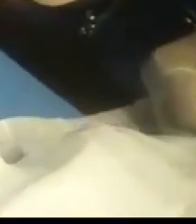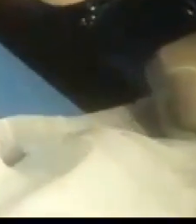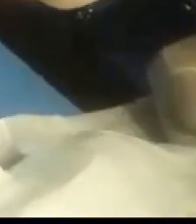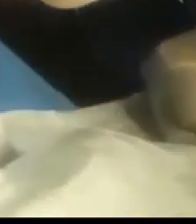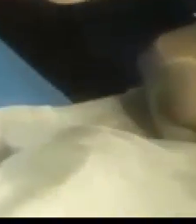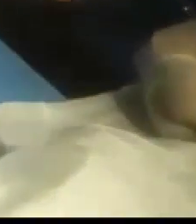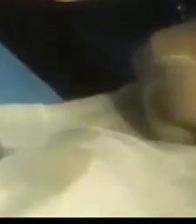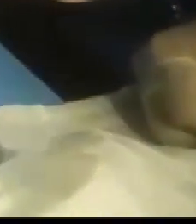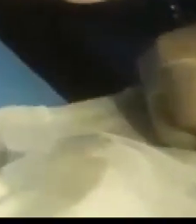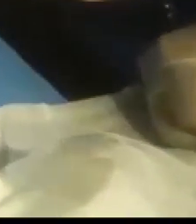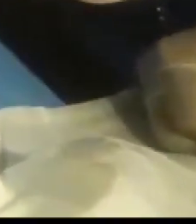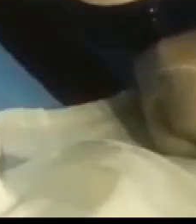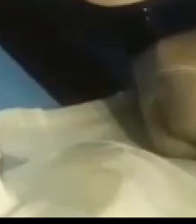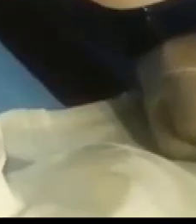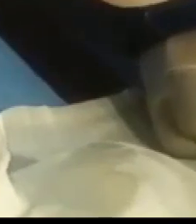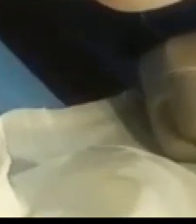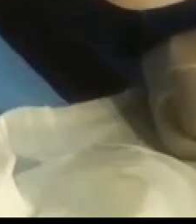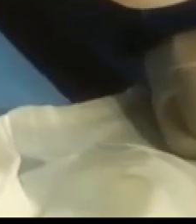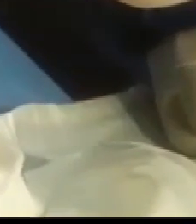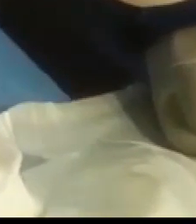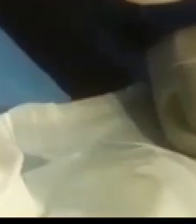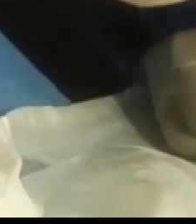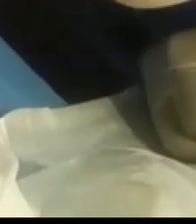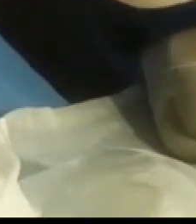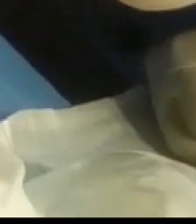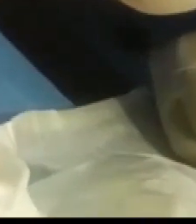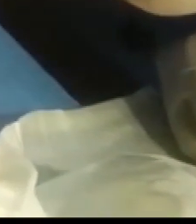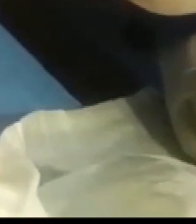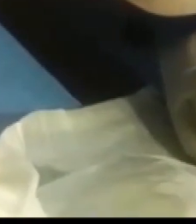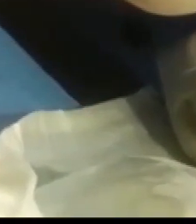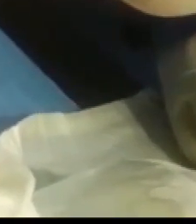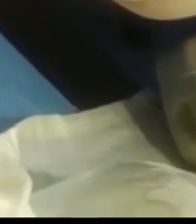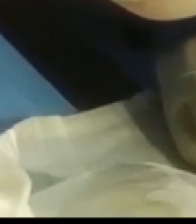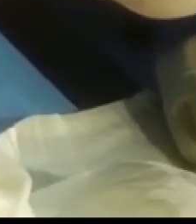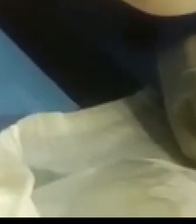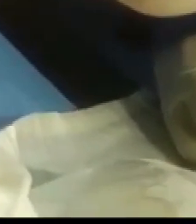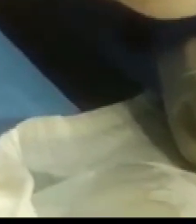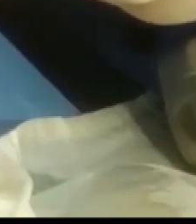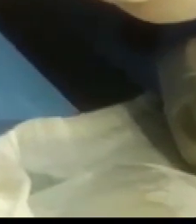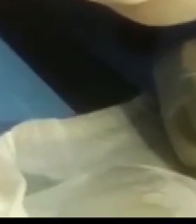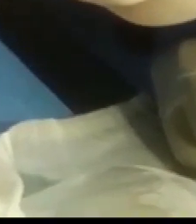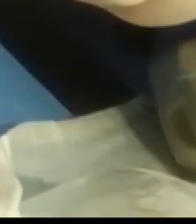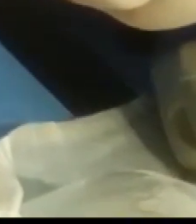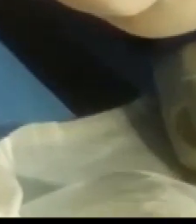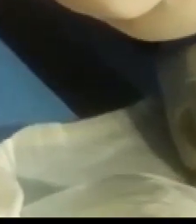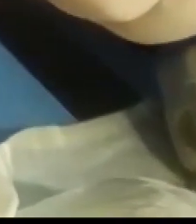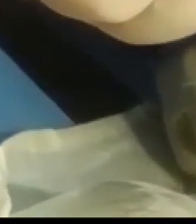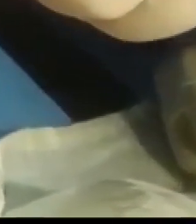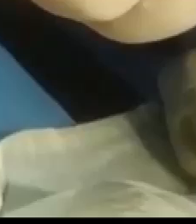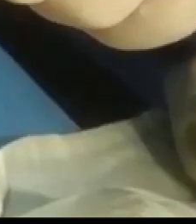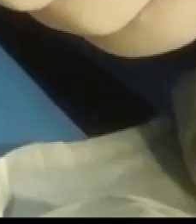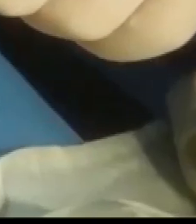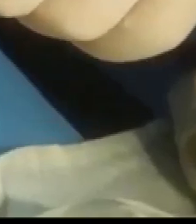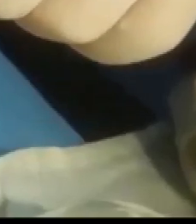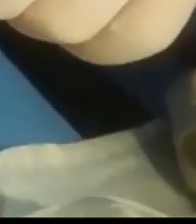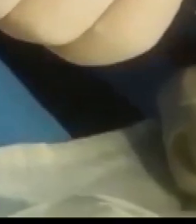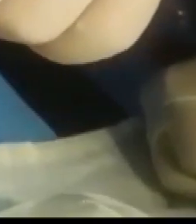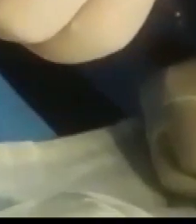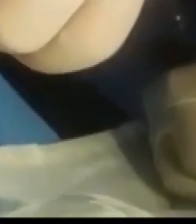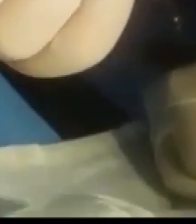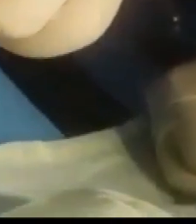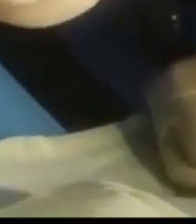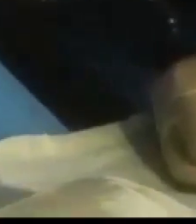Las bolsas de Bichat entonces están ubicadas a los lados, por la parte interna de